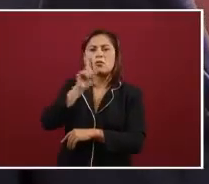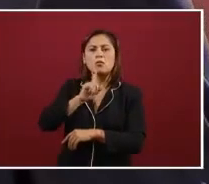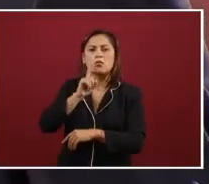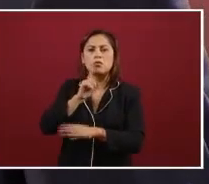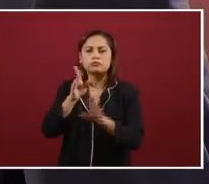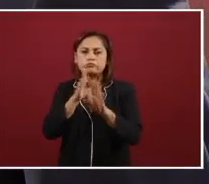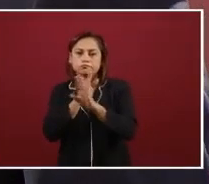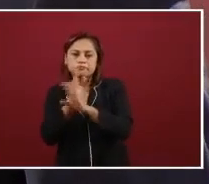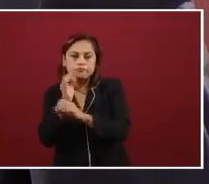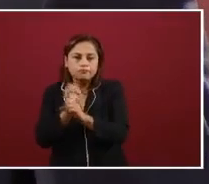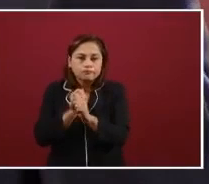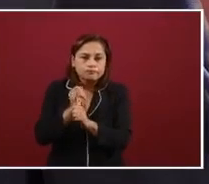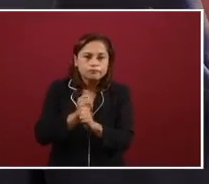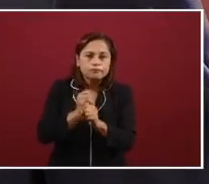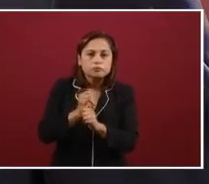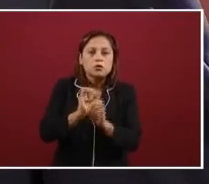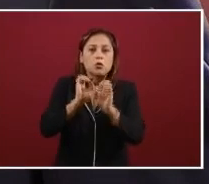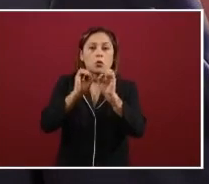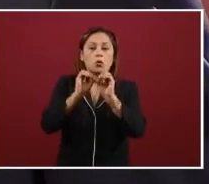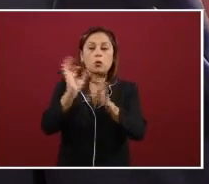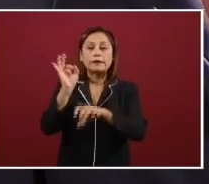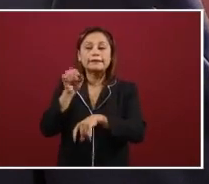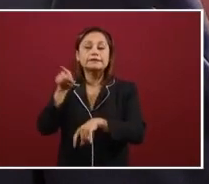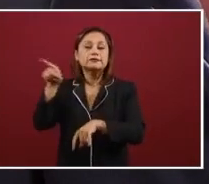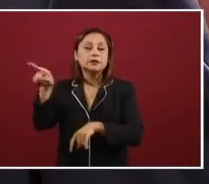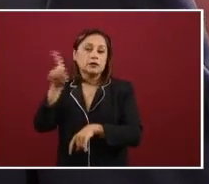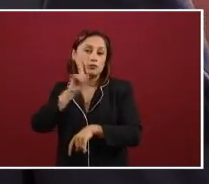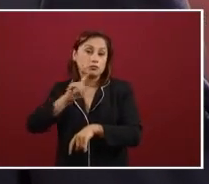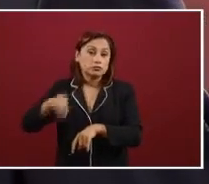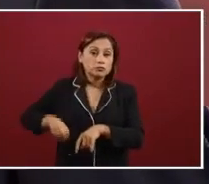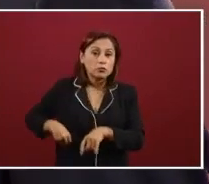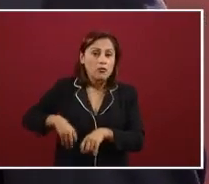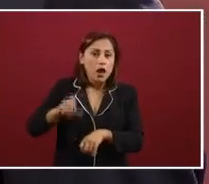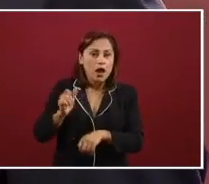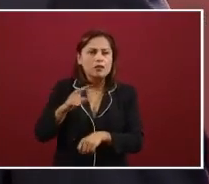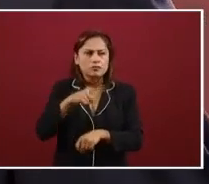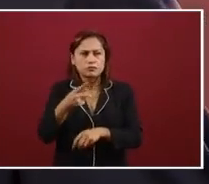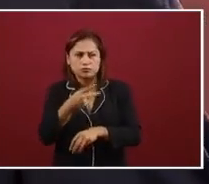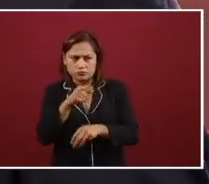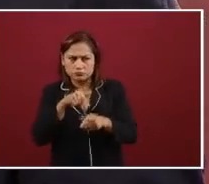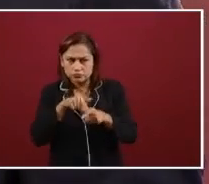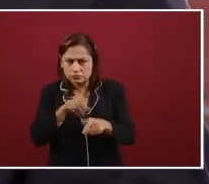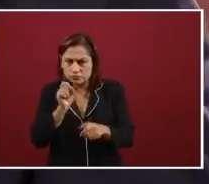o considera que podría ser sujeto de responsabilidad. Gracias. Bueno, mire,